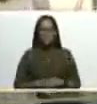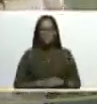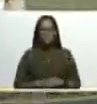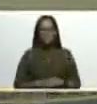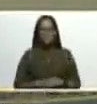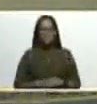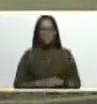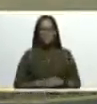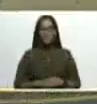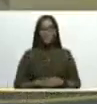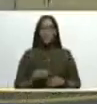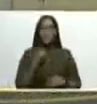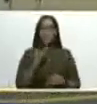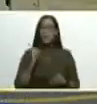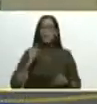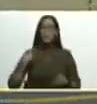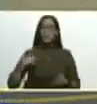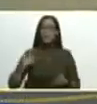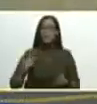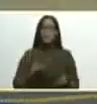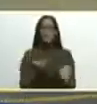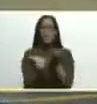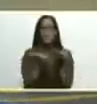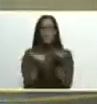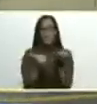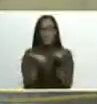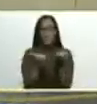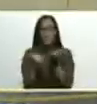ambulatorio... Cuenta también con los servicios de